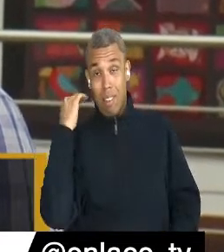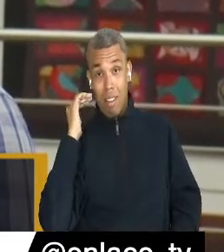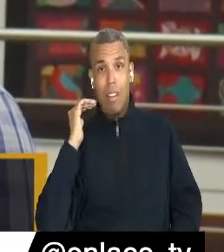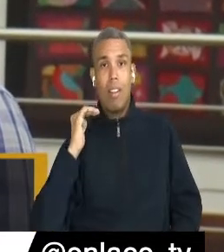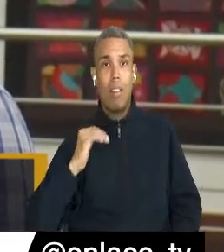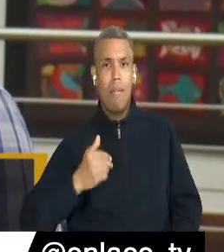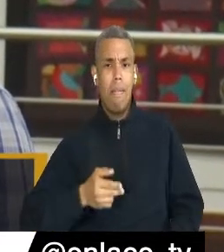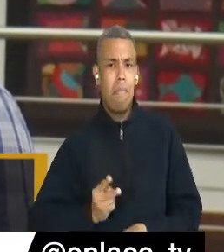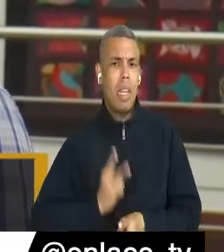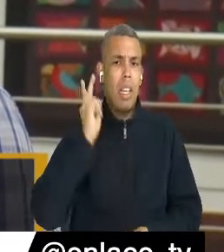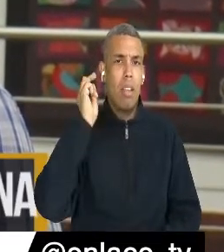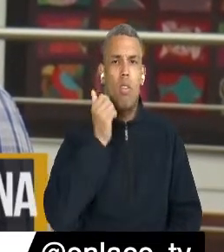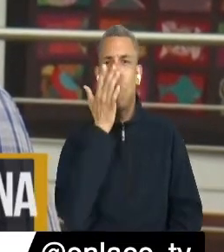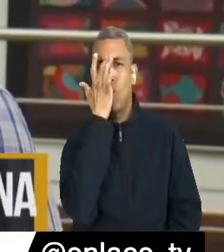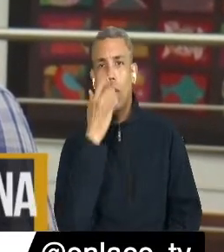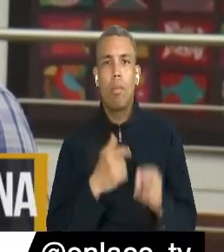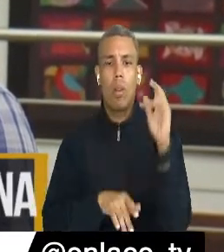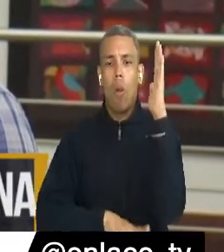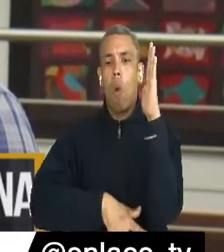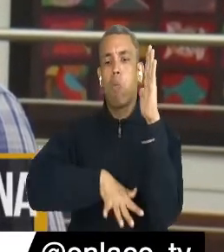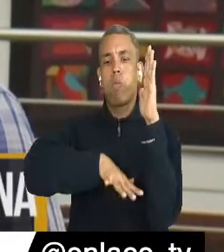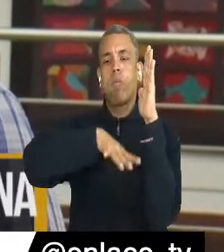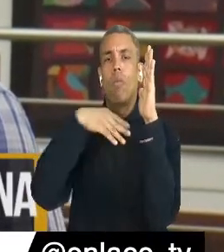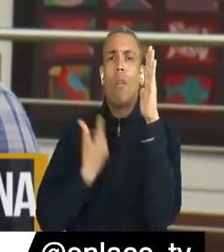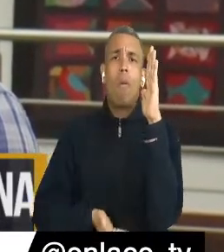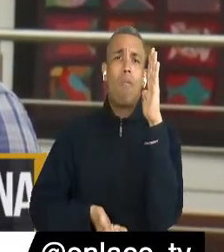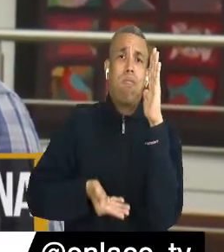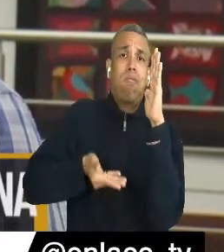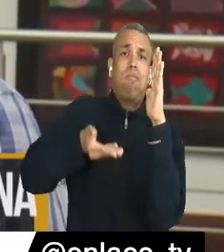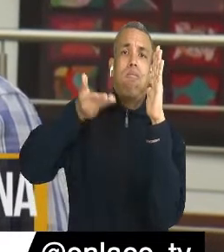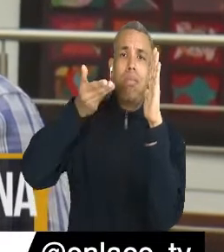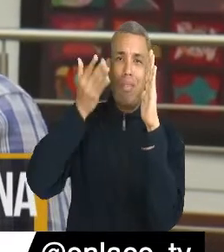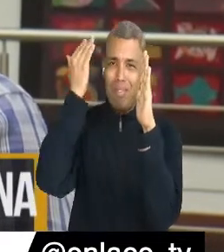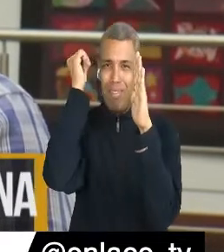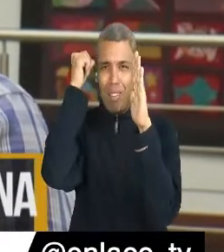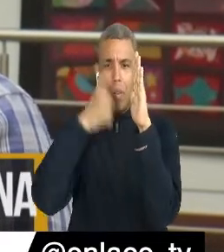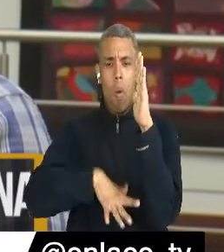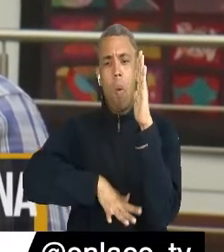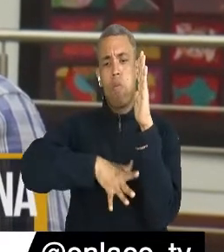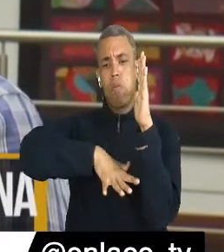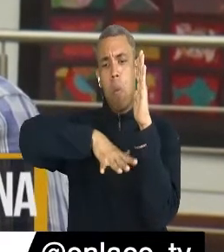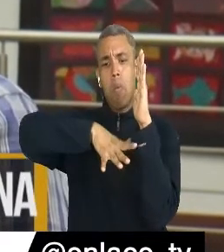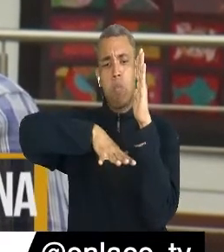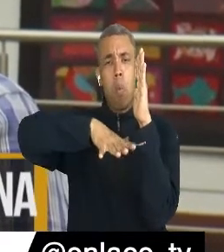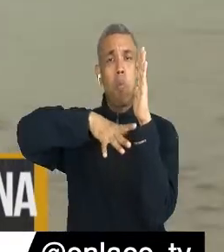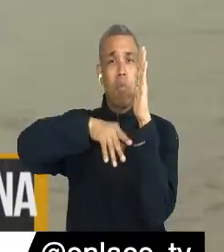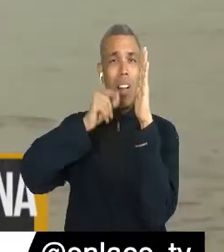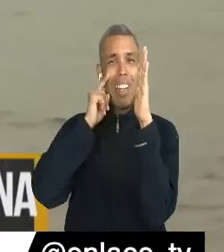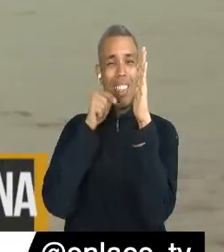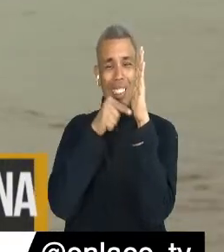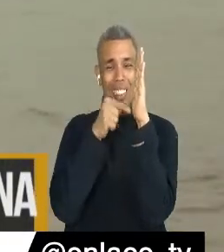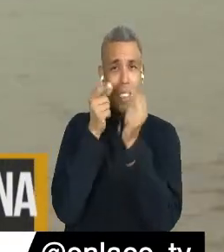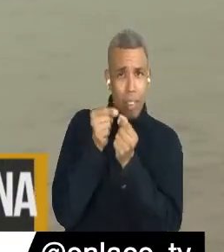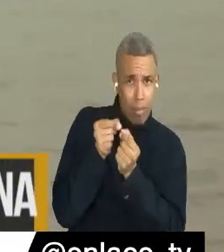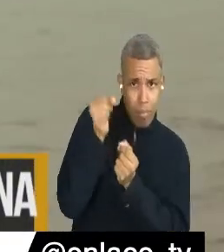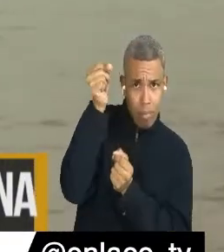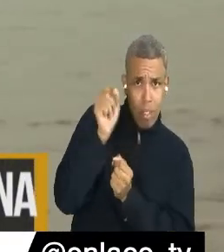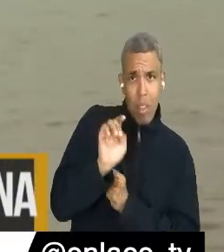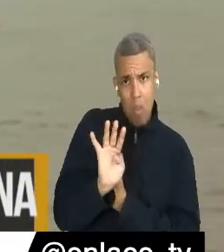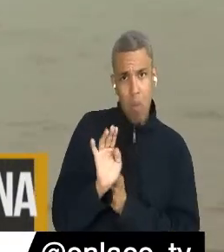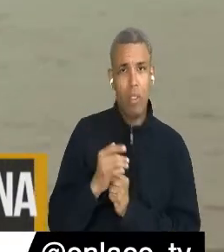naranja, puesto que el río Magdalena estaba en un nivel bastante alto, que eran 4 metros. En ese entonces estábamos a